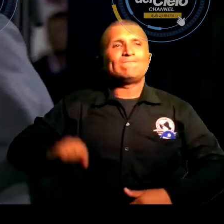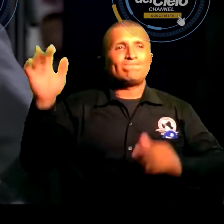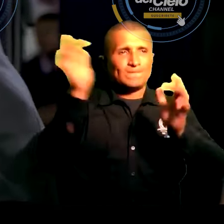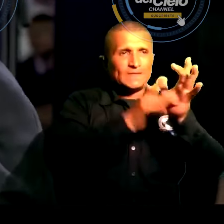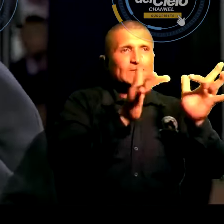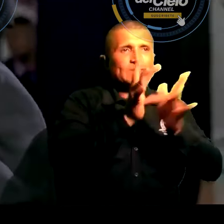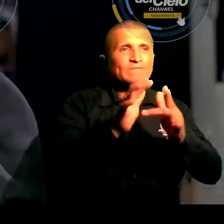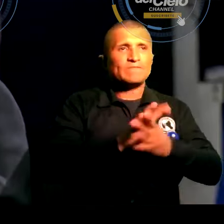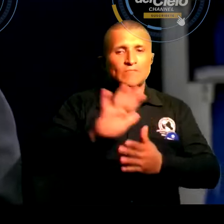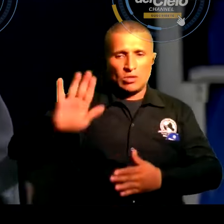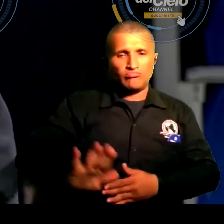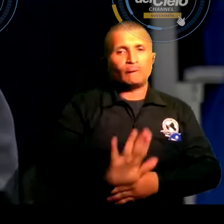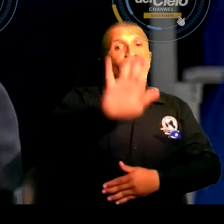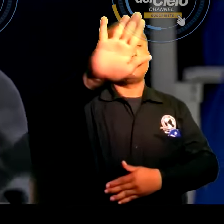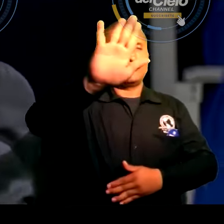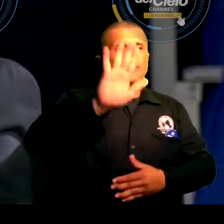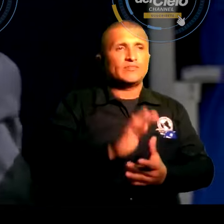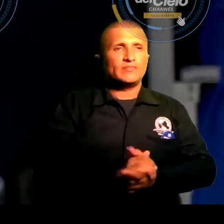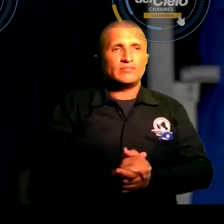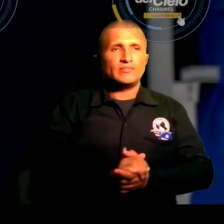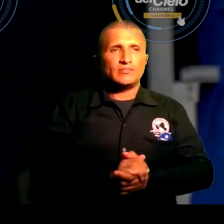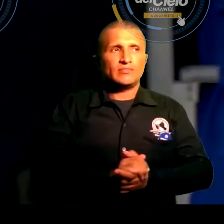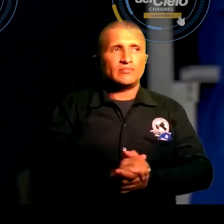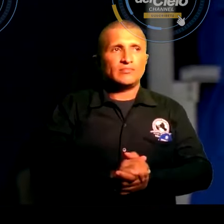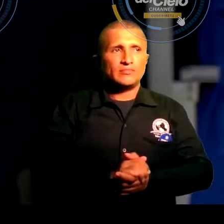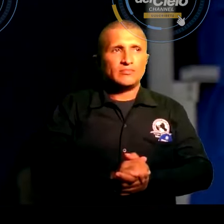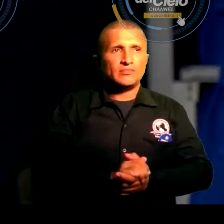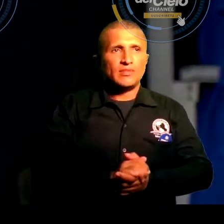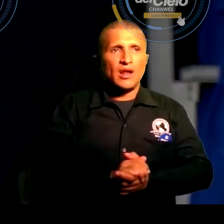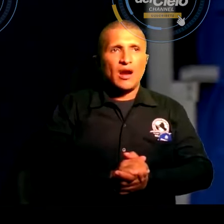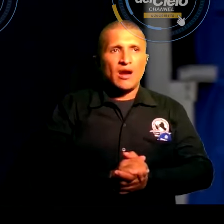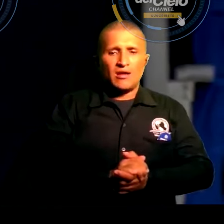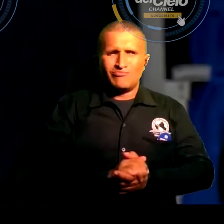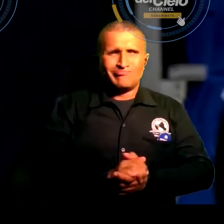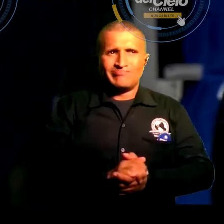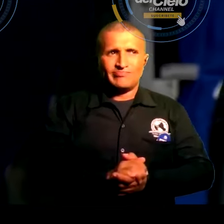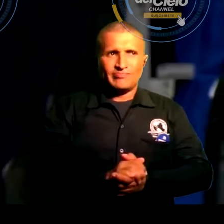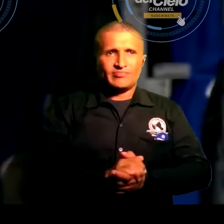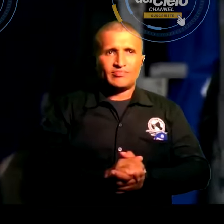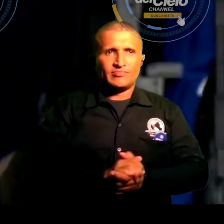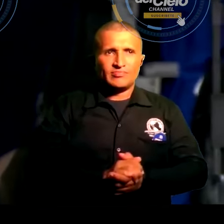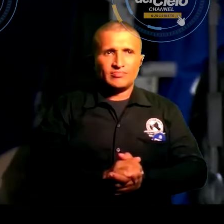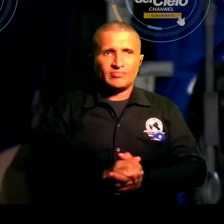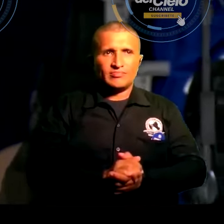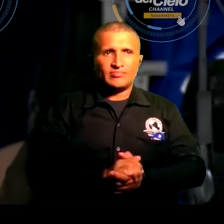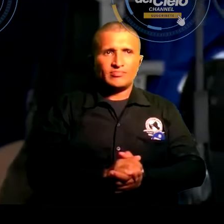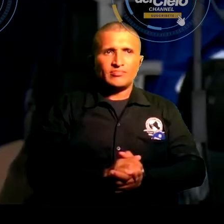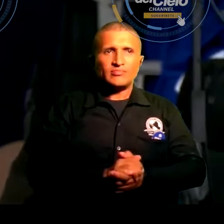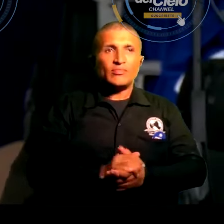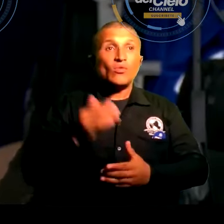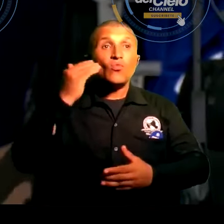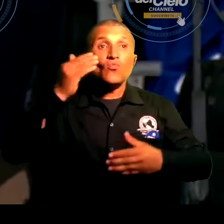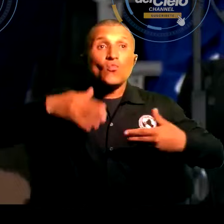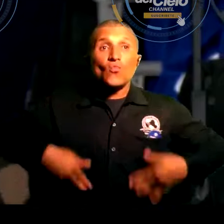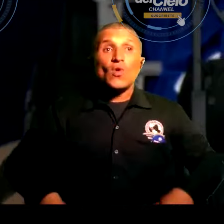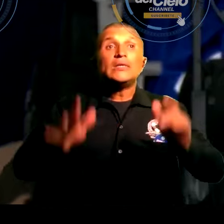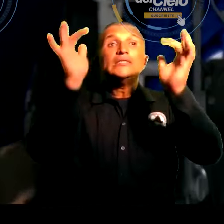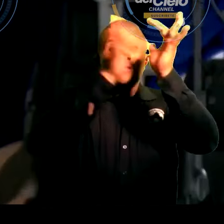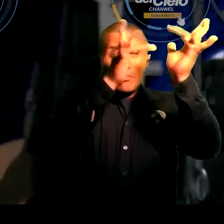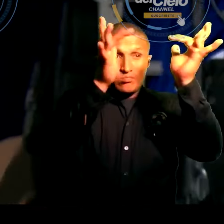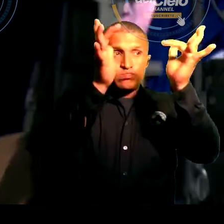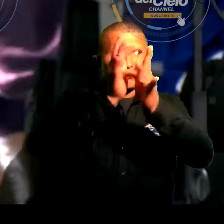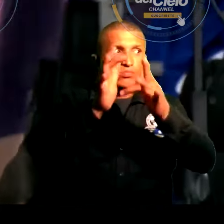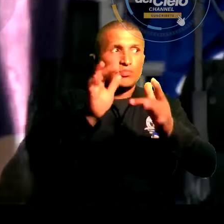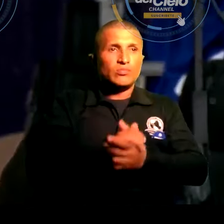Así lo presentaron los ángeles allá en Belén cuando Jesús nació. En San Lucas